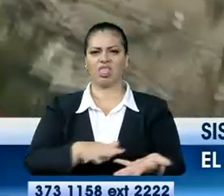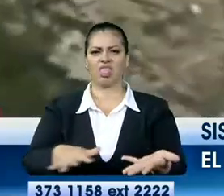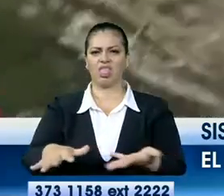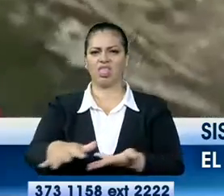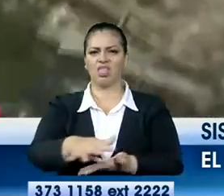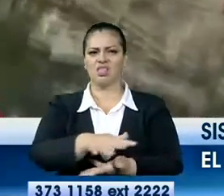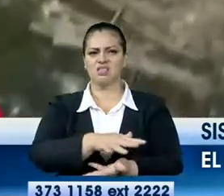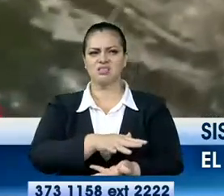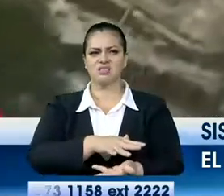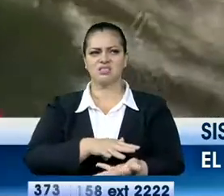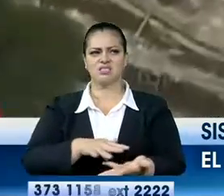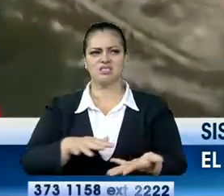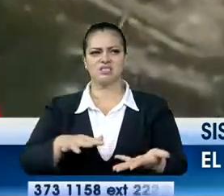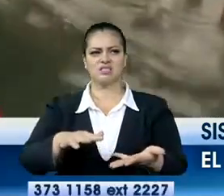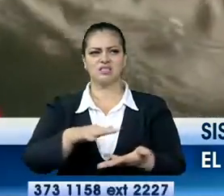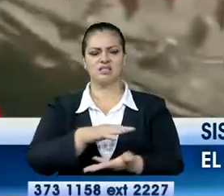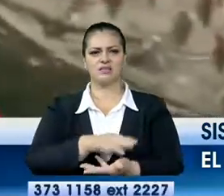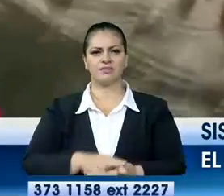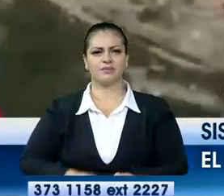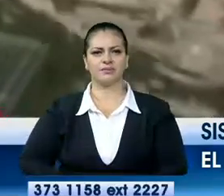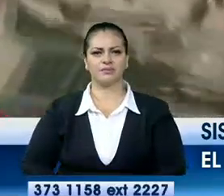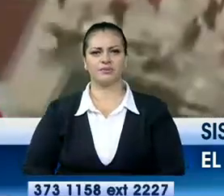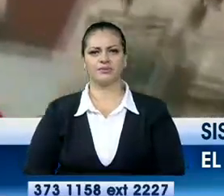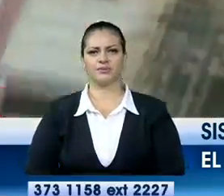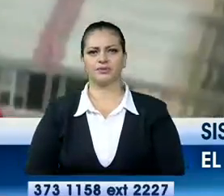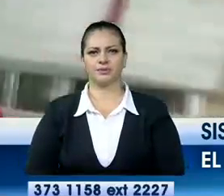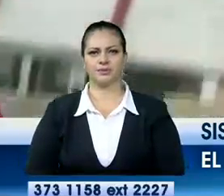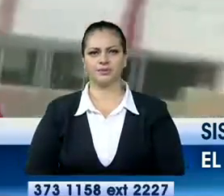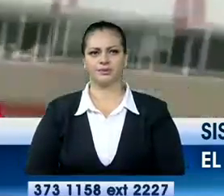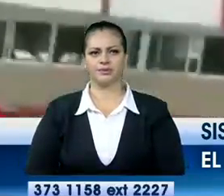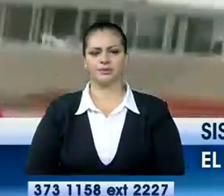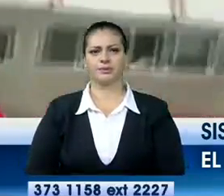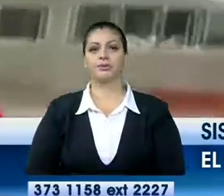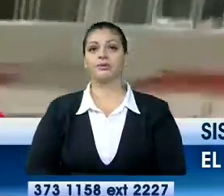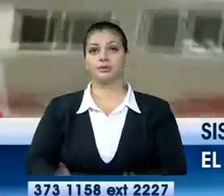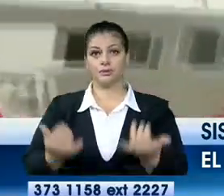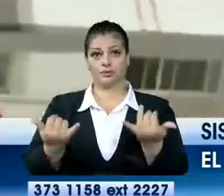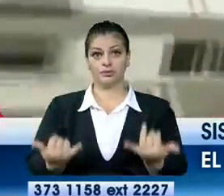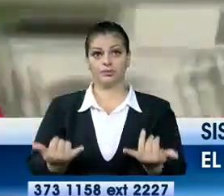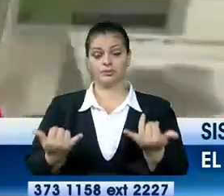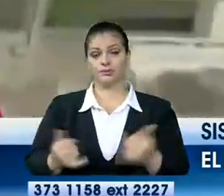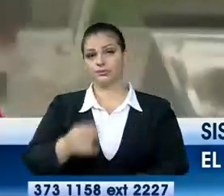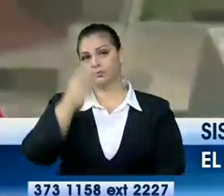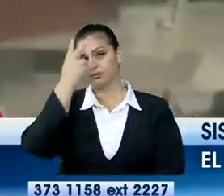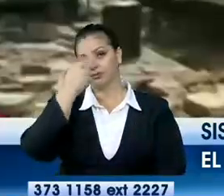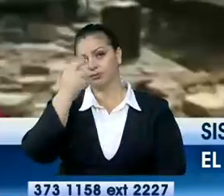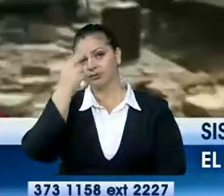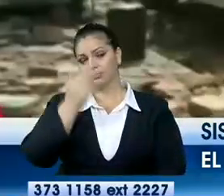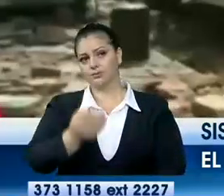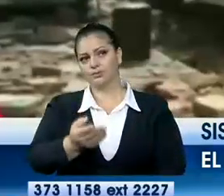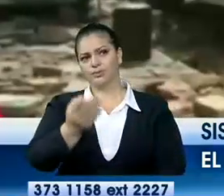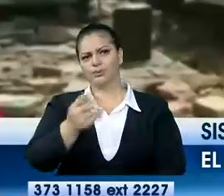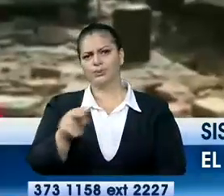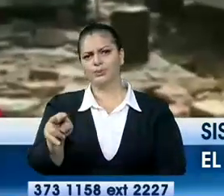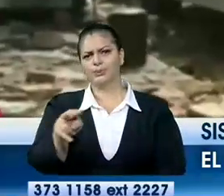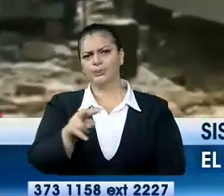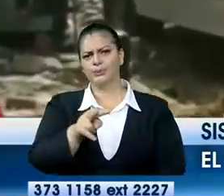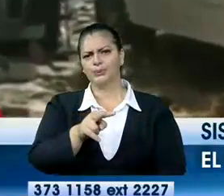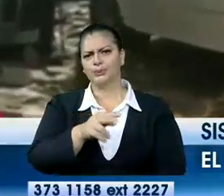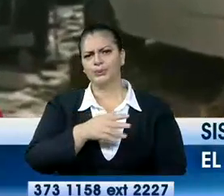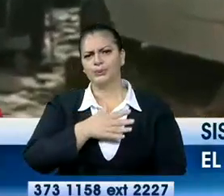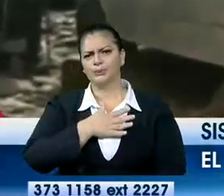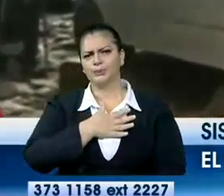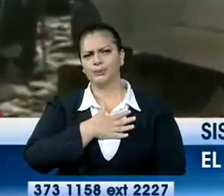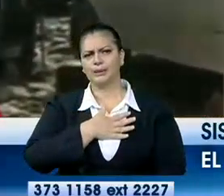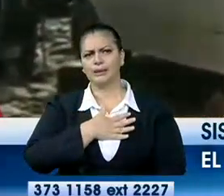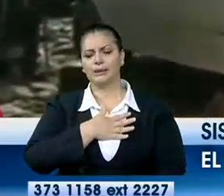Puedes apreciar, amigos televidentes, cómo amanece México tras el terremoto de 7.1 grados en